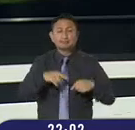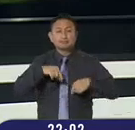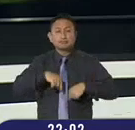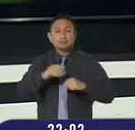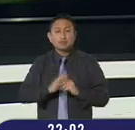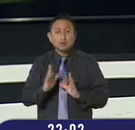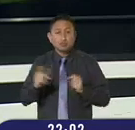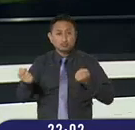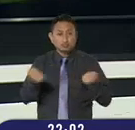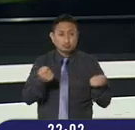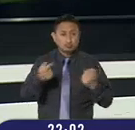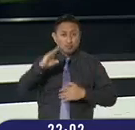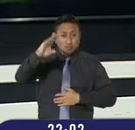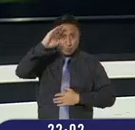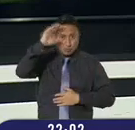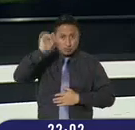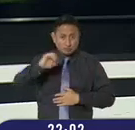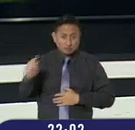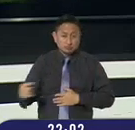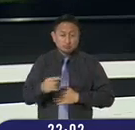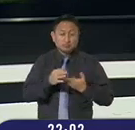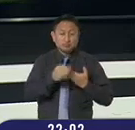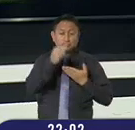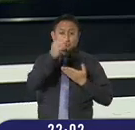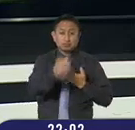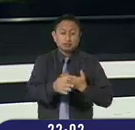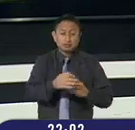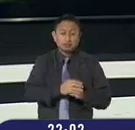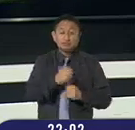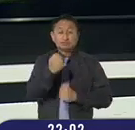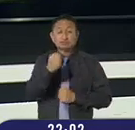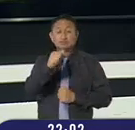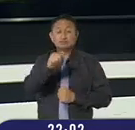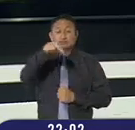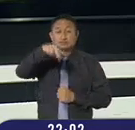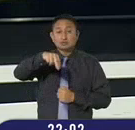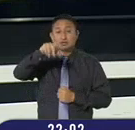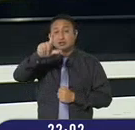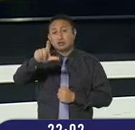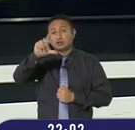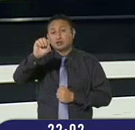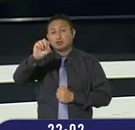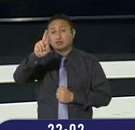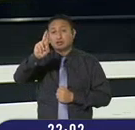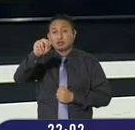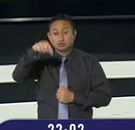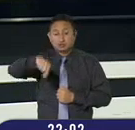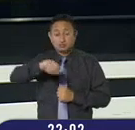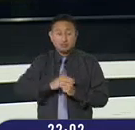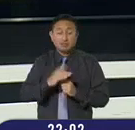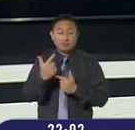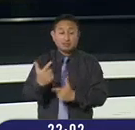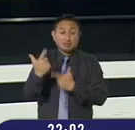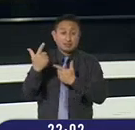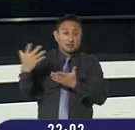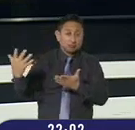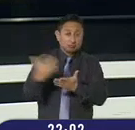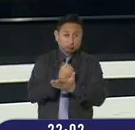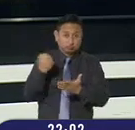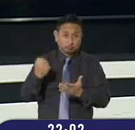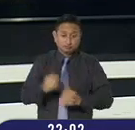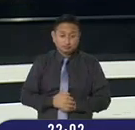que en un operativo policial que permitió en el cantón fronterizo de San Lorenzo recomisar armas de grueso calibre y